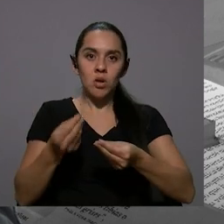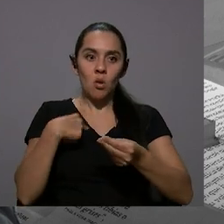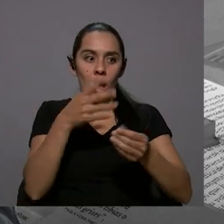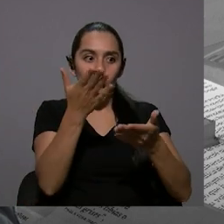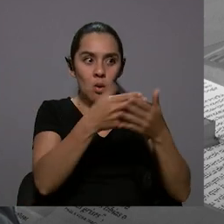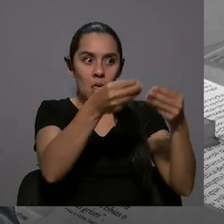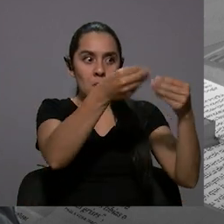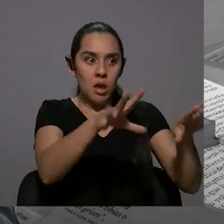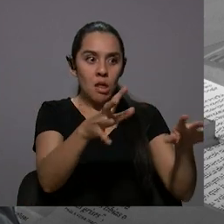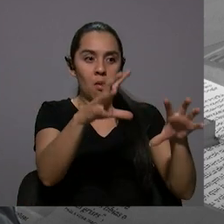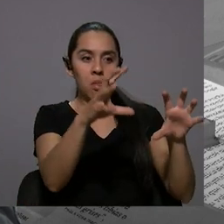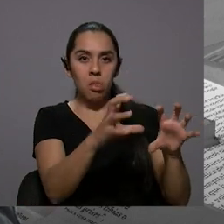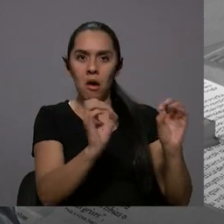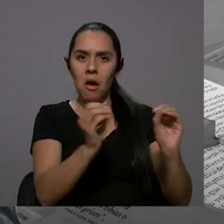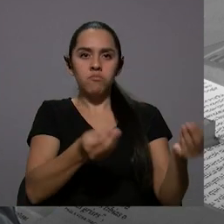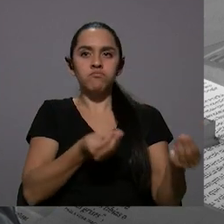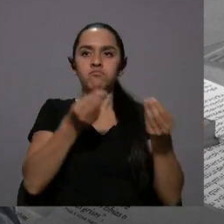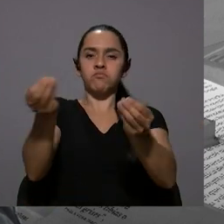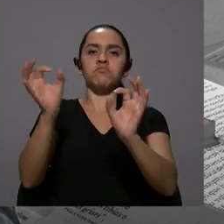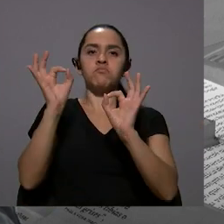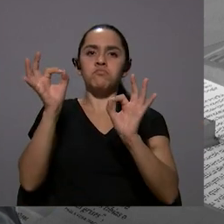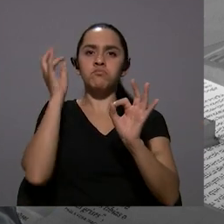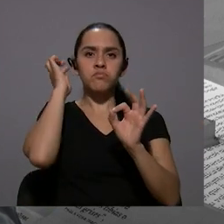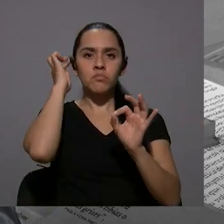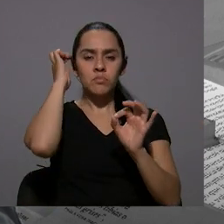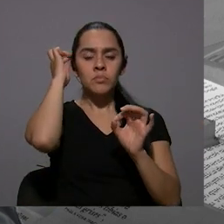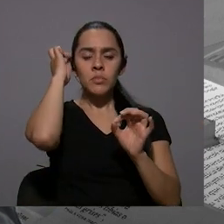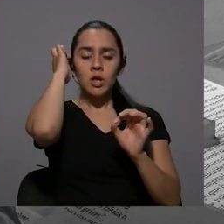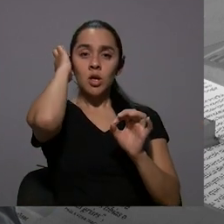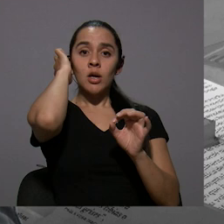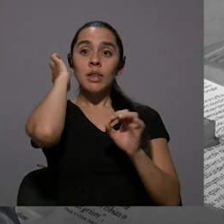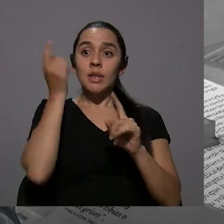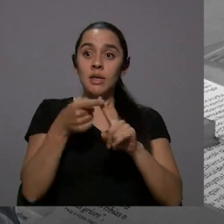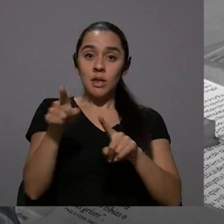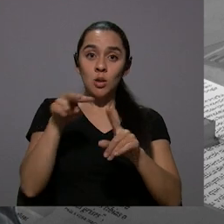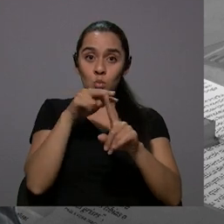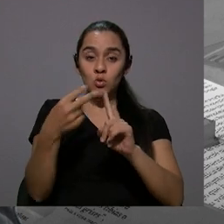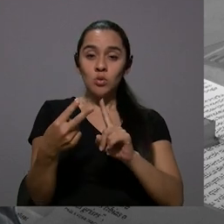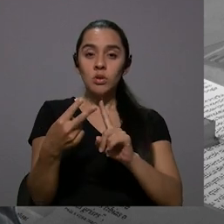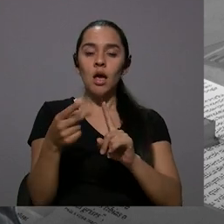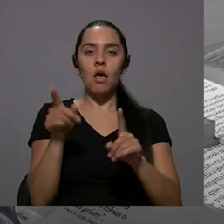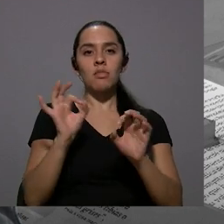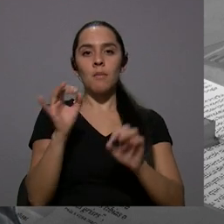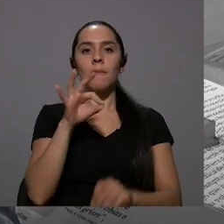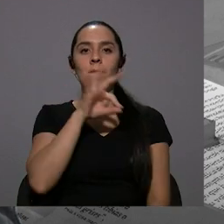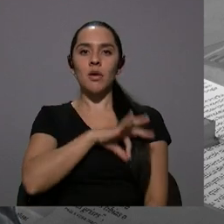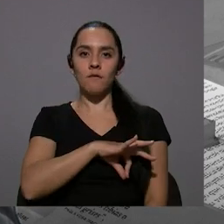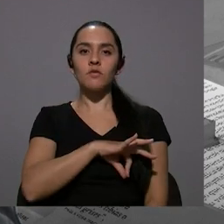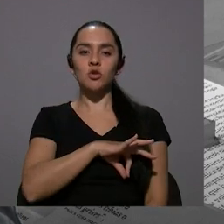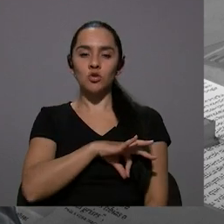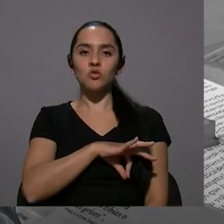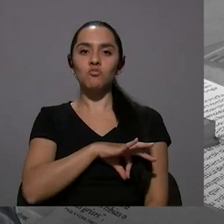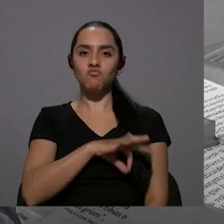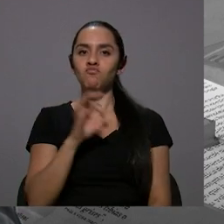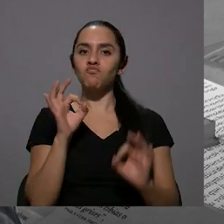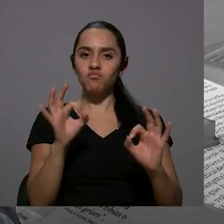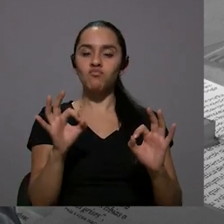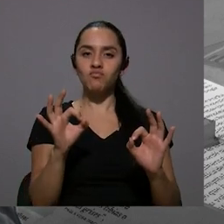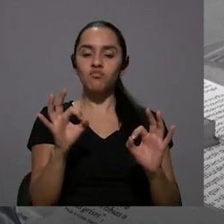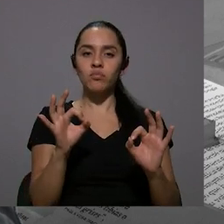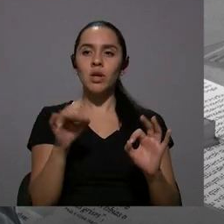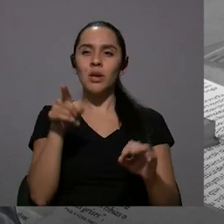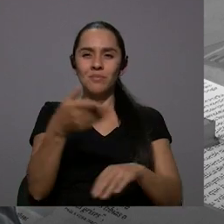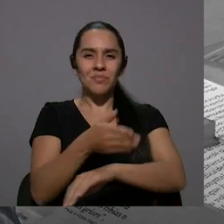deterioro de ninguna de ningún equipo verdad Entonces yo creo que desde ese punto de vista también fue fue beneficioso eh En